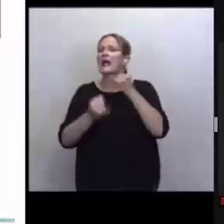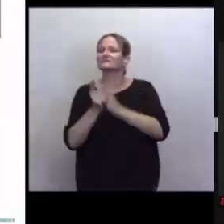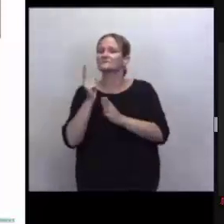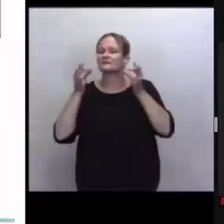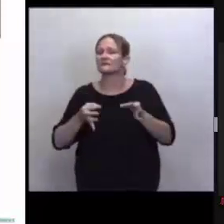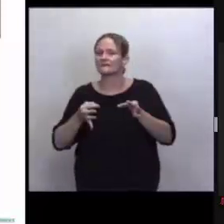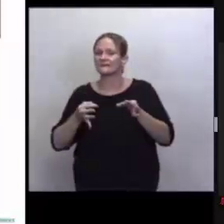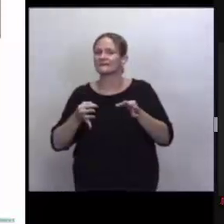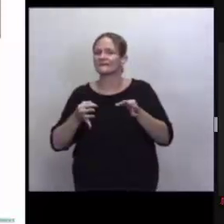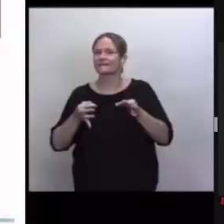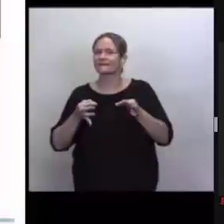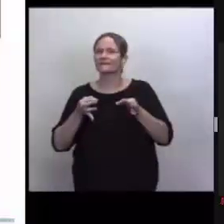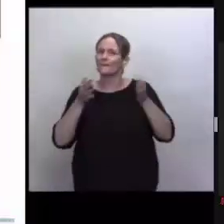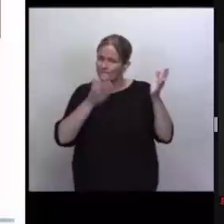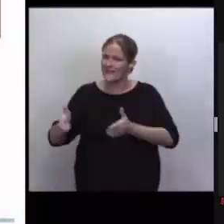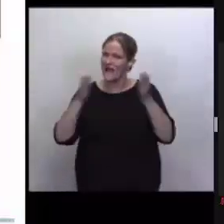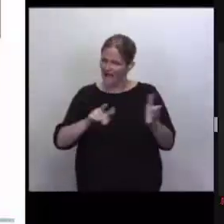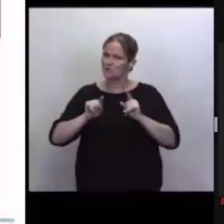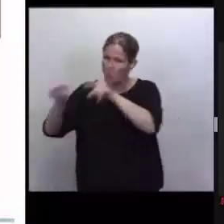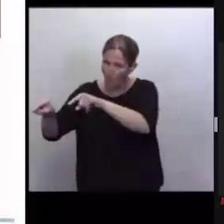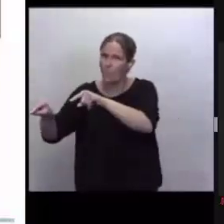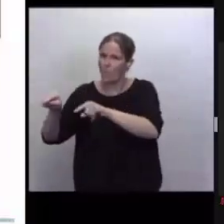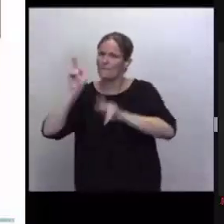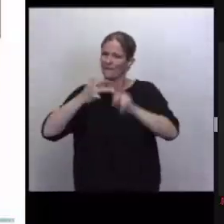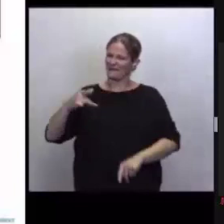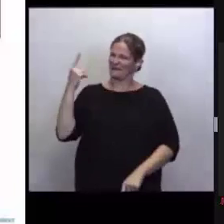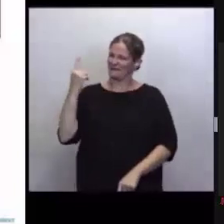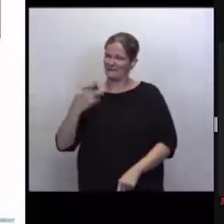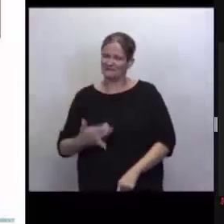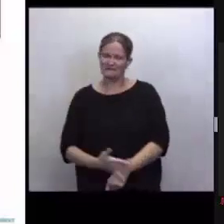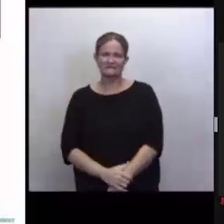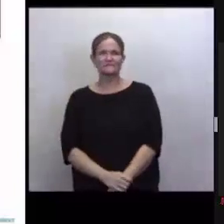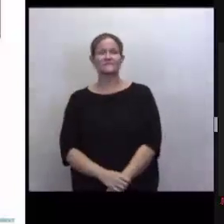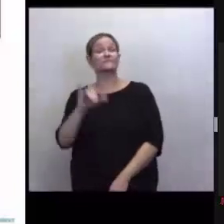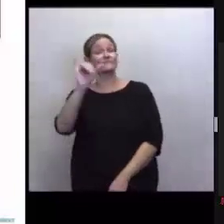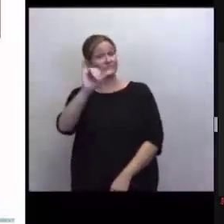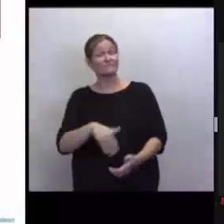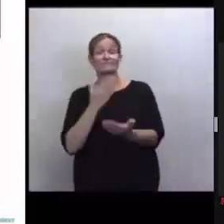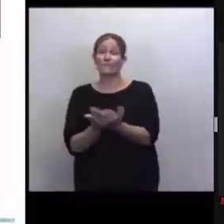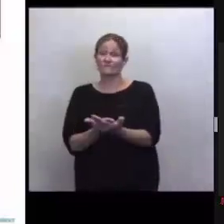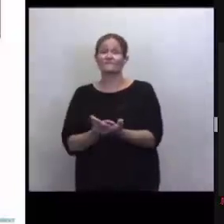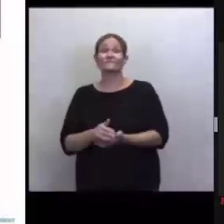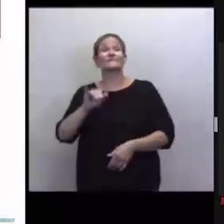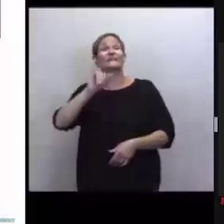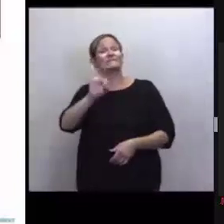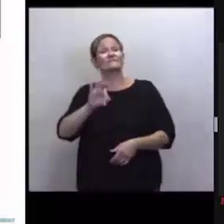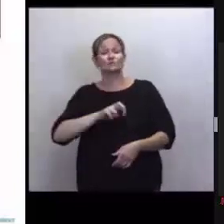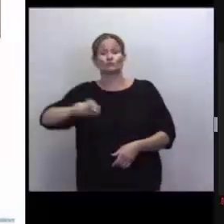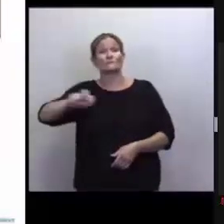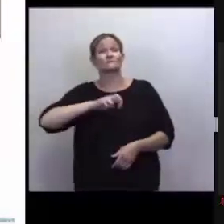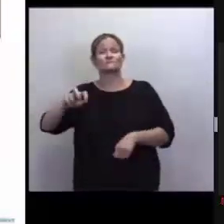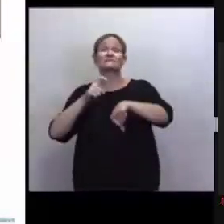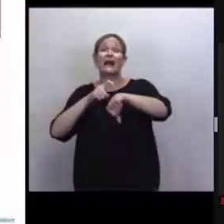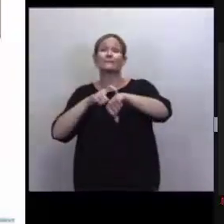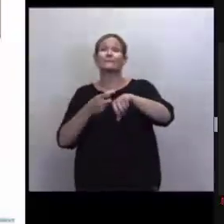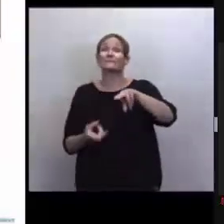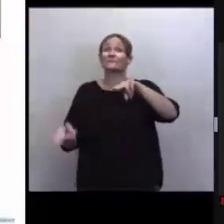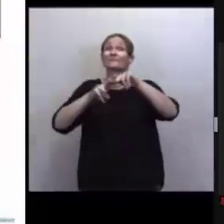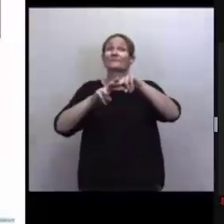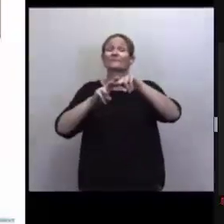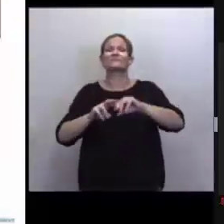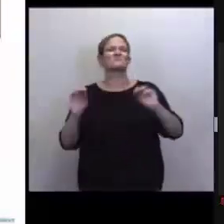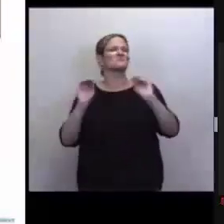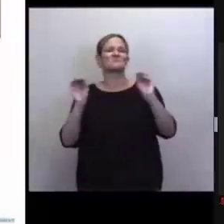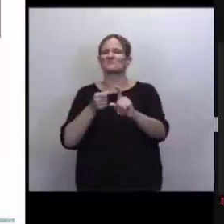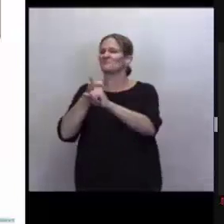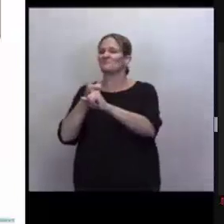USA y los hoteles, son más o menos resistentes a los cambios del tráfico porque son destinos planificados para los viajeros.